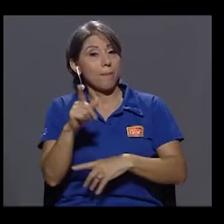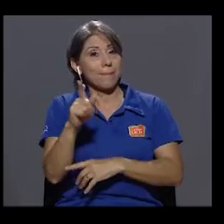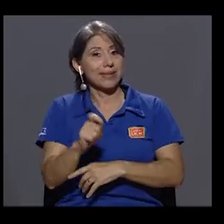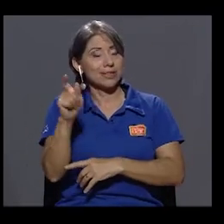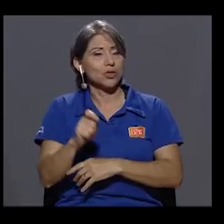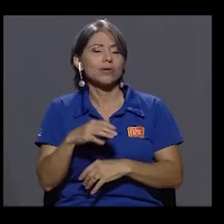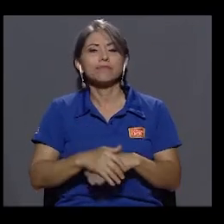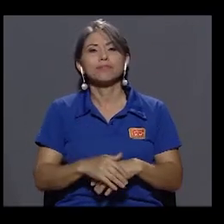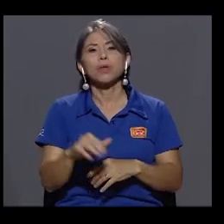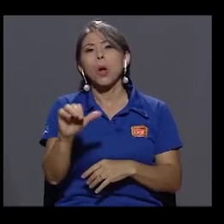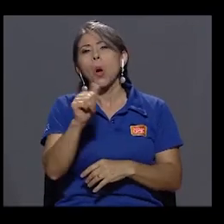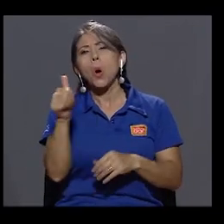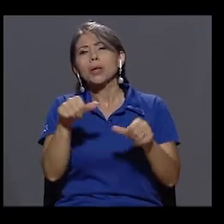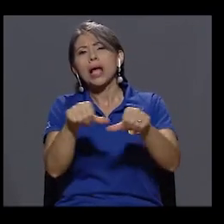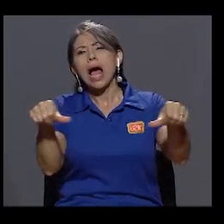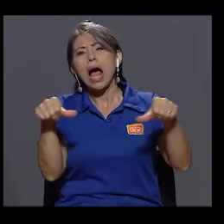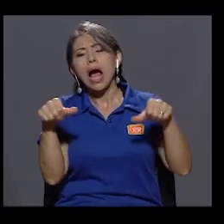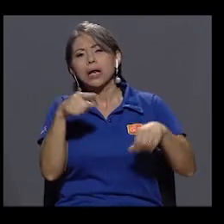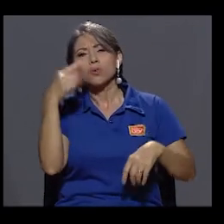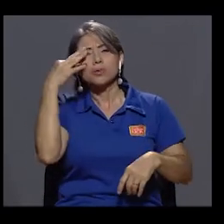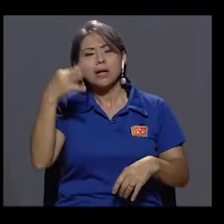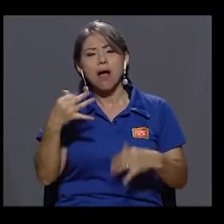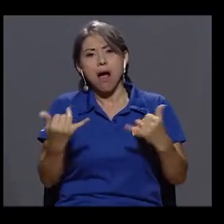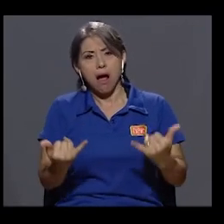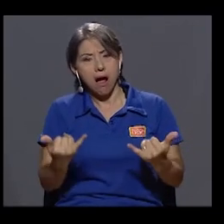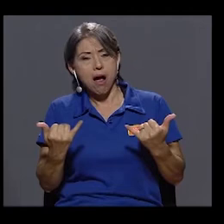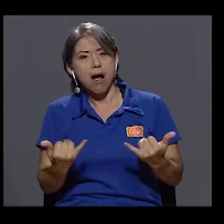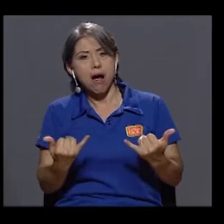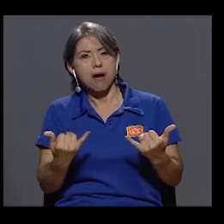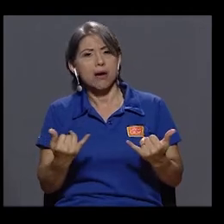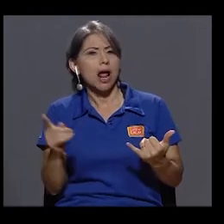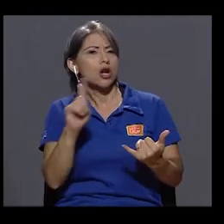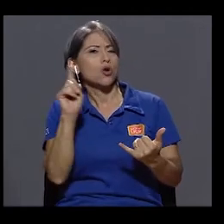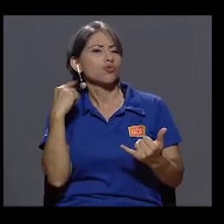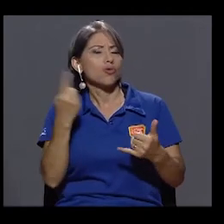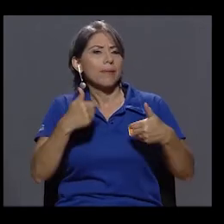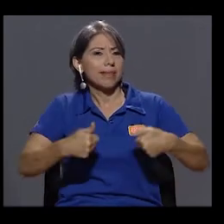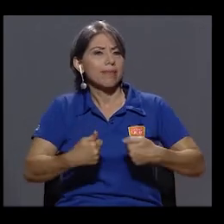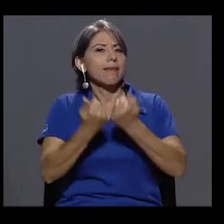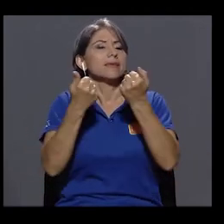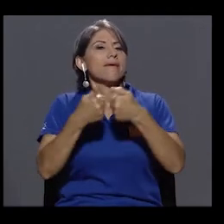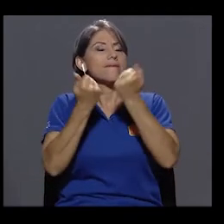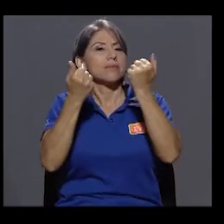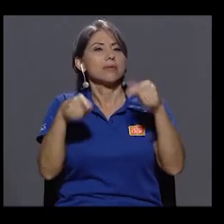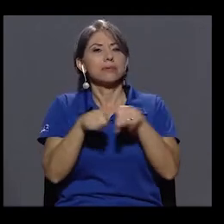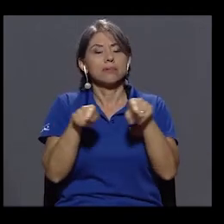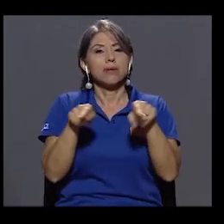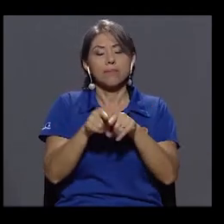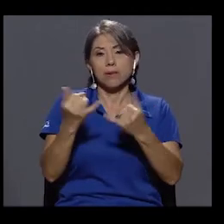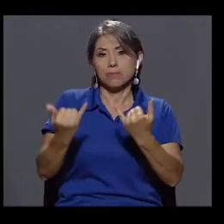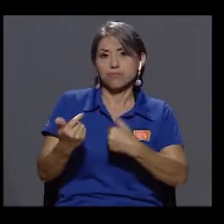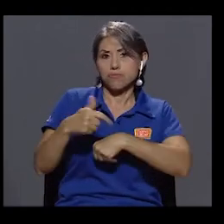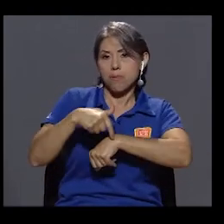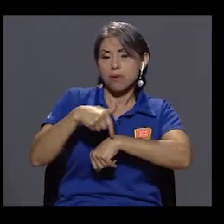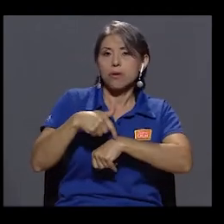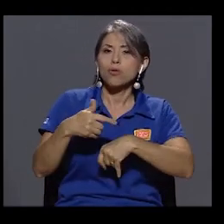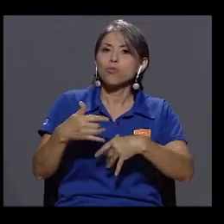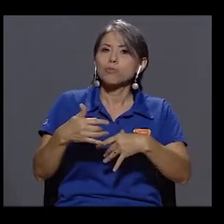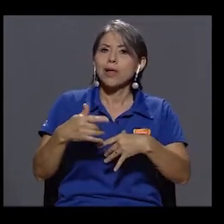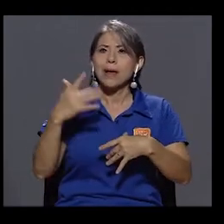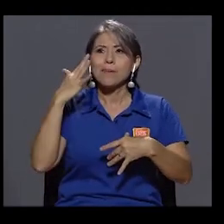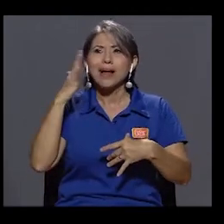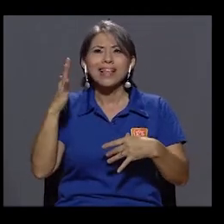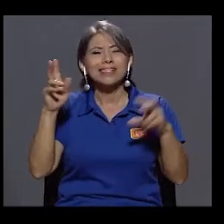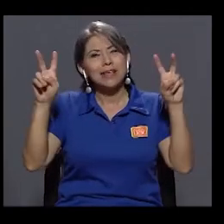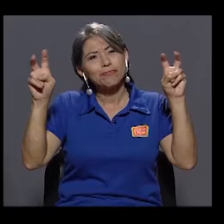que otra área crea usted que en este momento no solamente es un desafío sino que está pasando por un periodo en el que parece